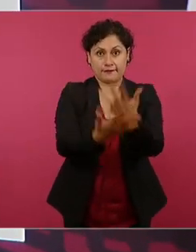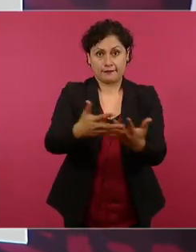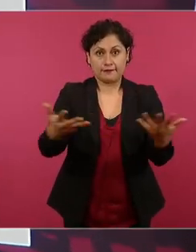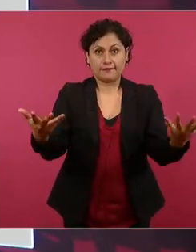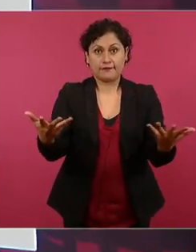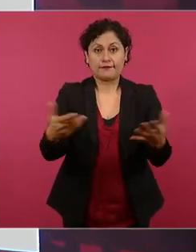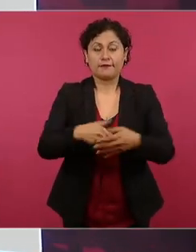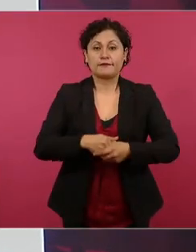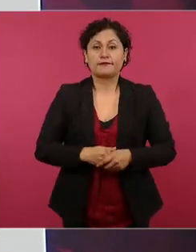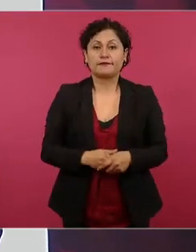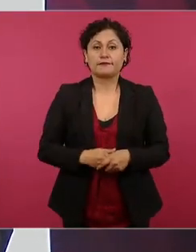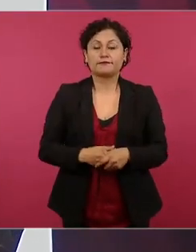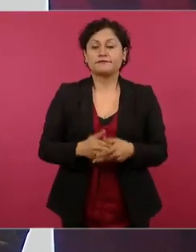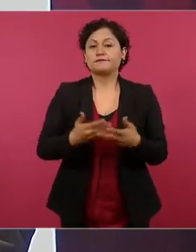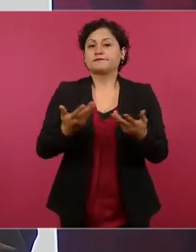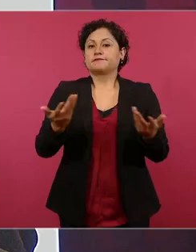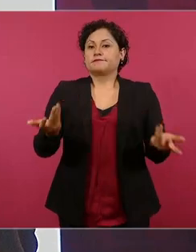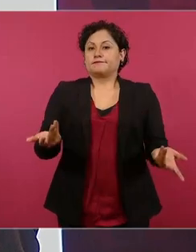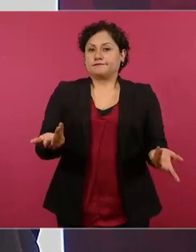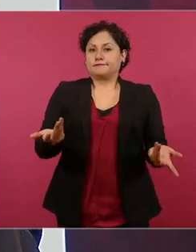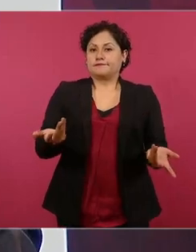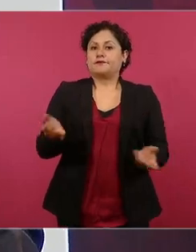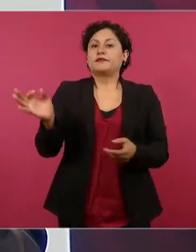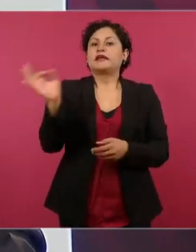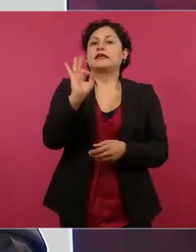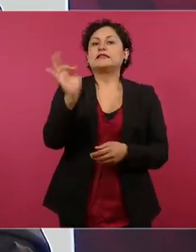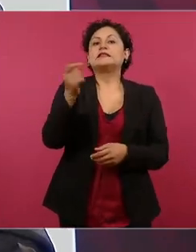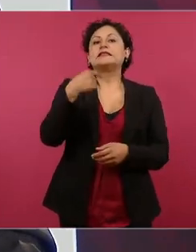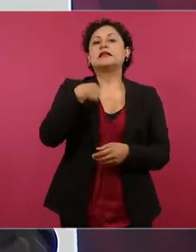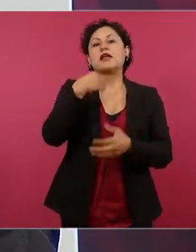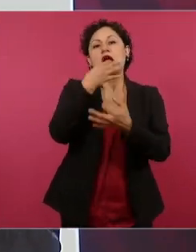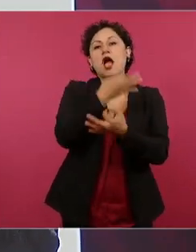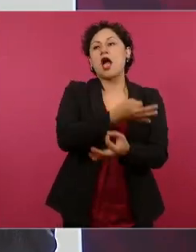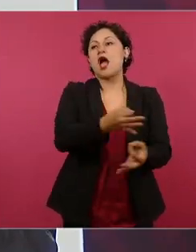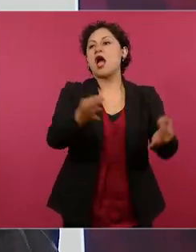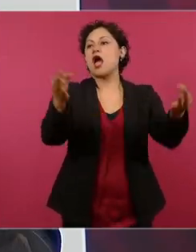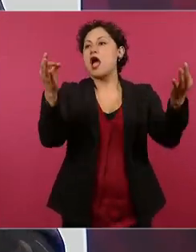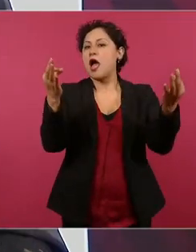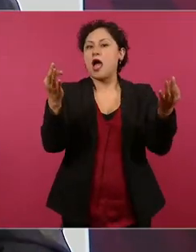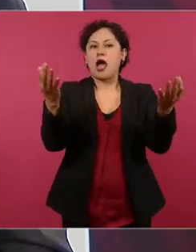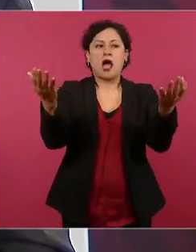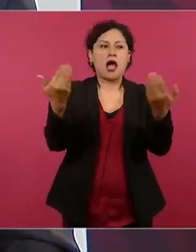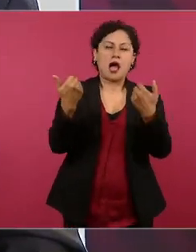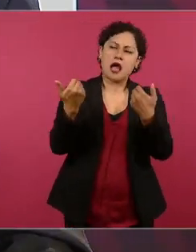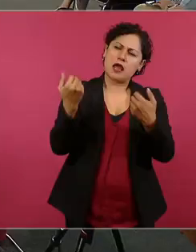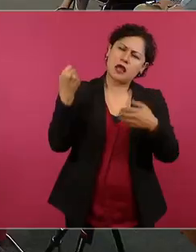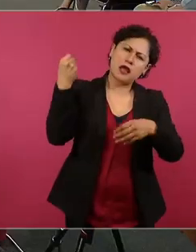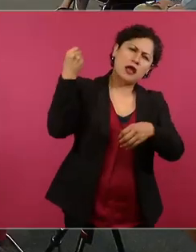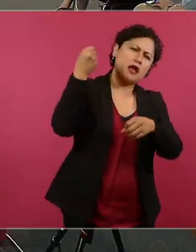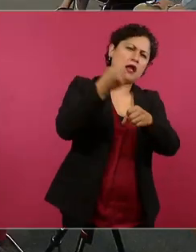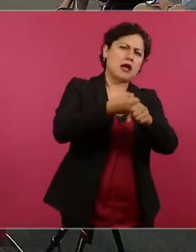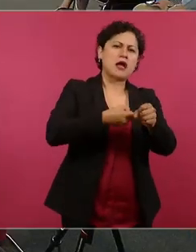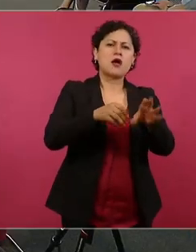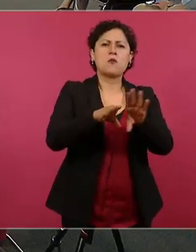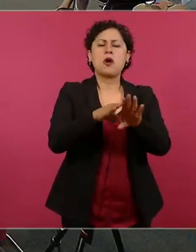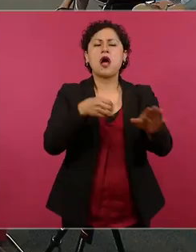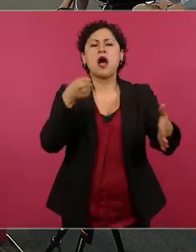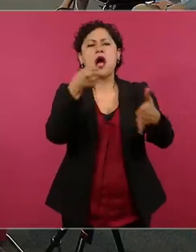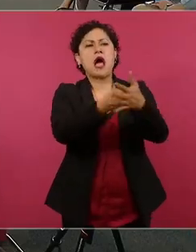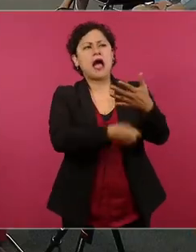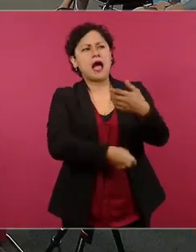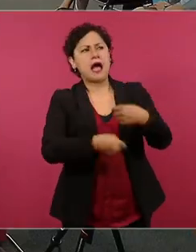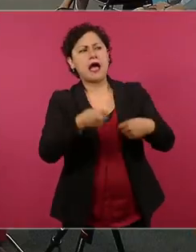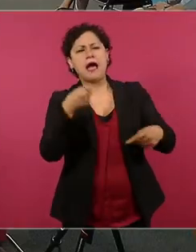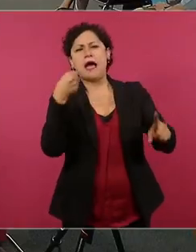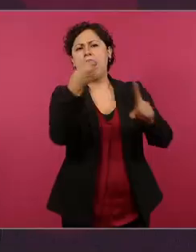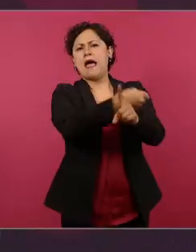Si se tratara de llamar al pueblo a tomar las armas, pues entonces es otra cosa.